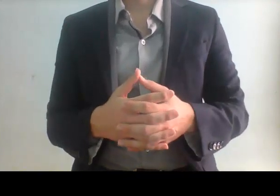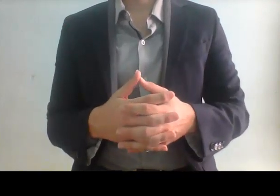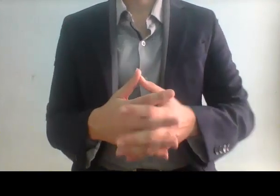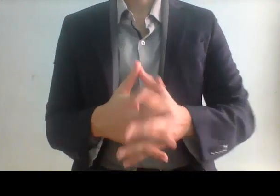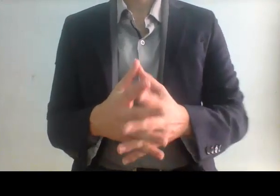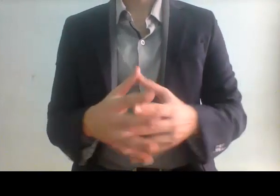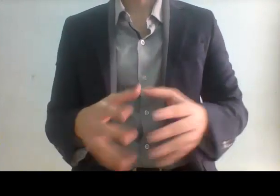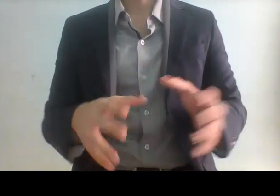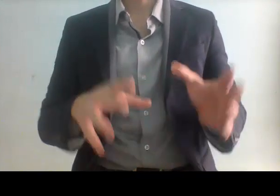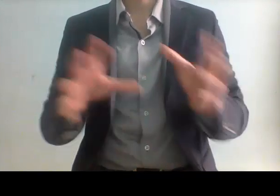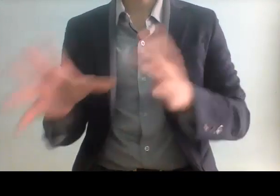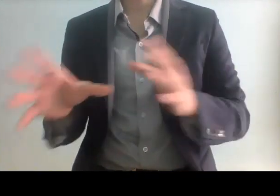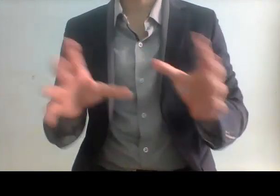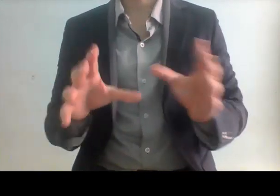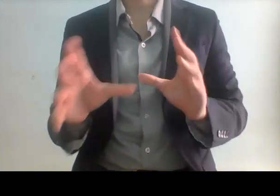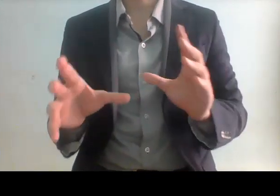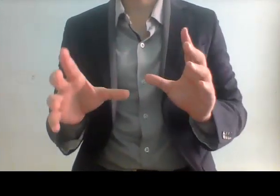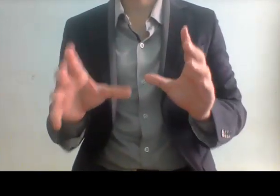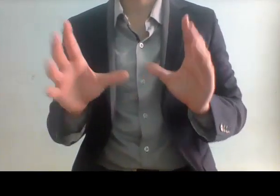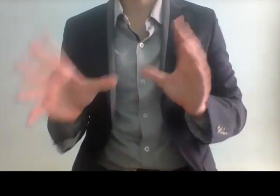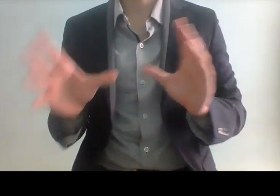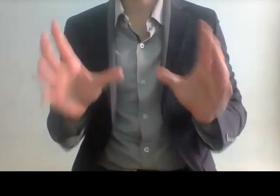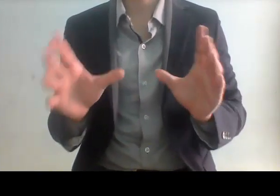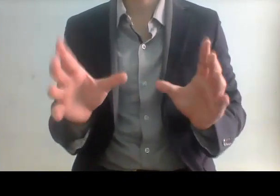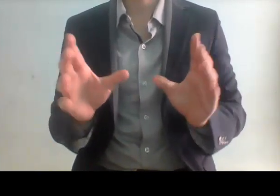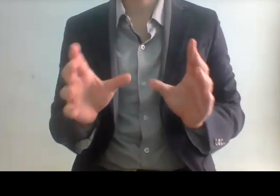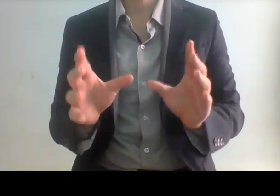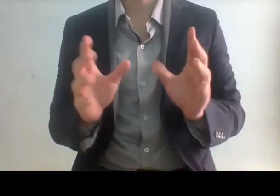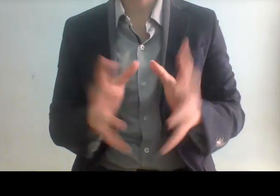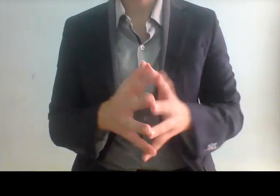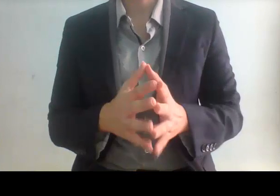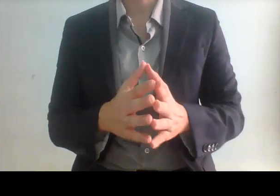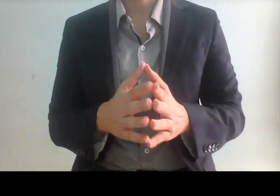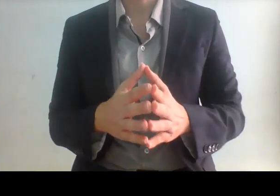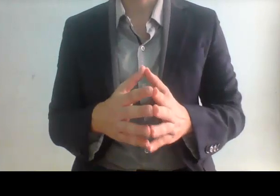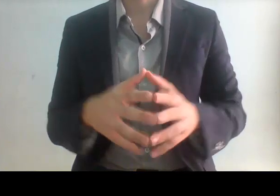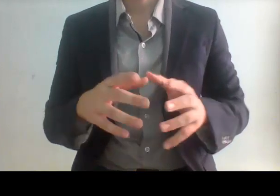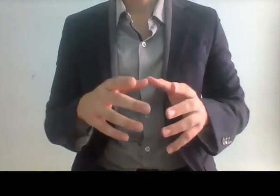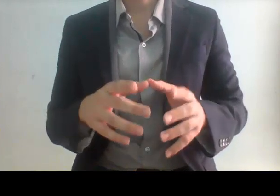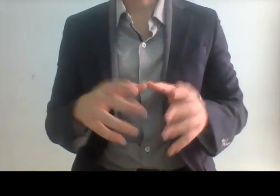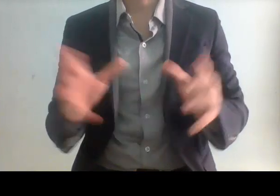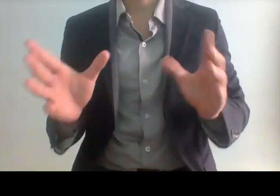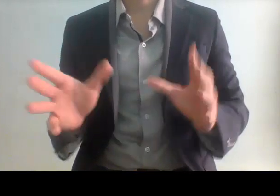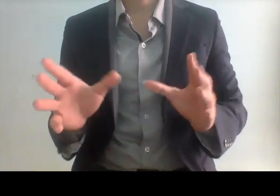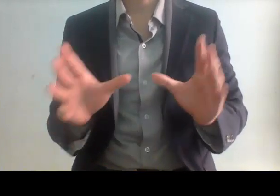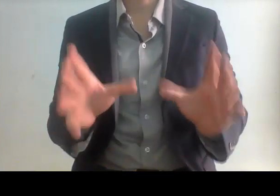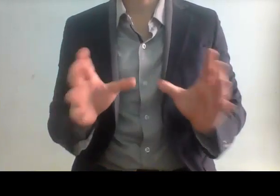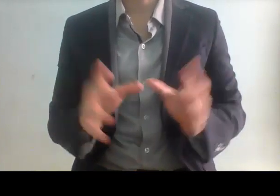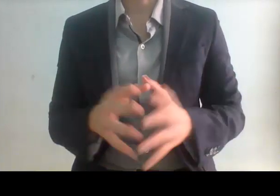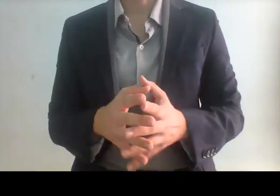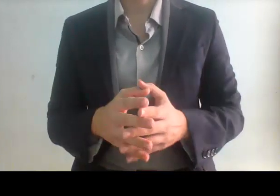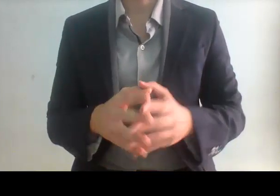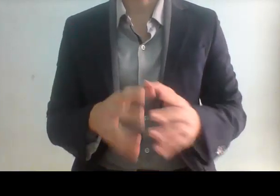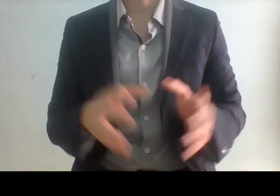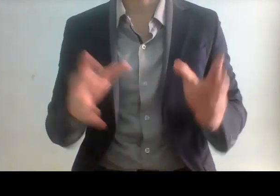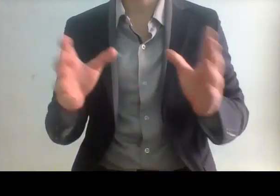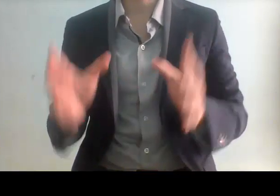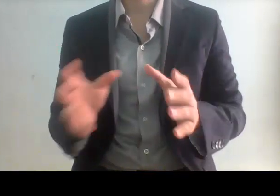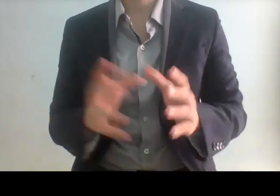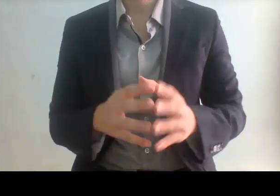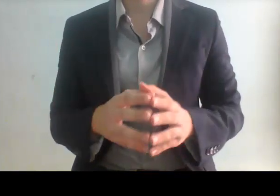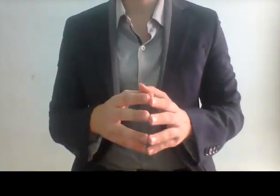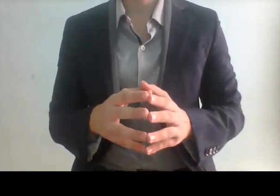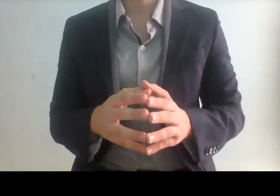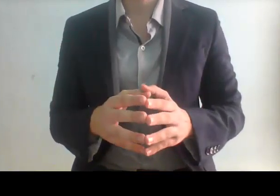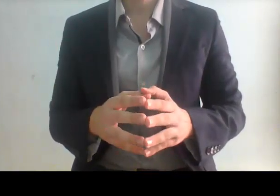relacionado a esto, sobre todo porque esto tiene mucha relación con lo que estamos viendo en la actualidad en el comportamiento de muchos gobernadores, sobre todo en